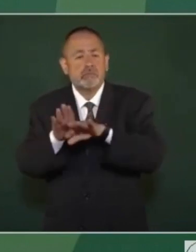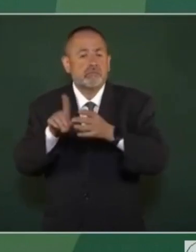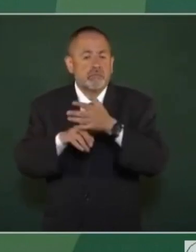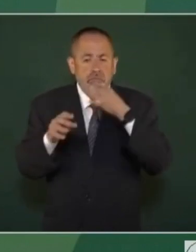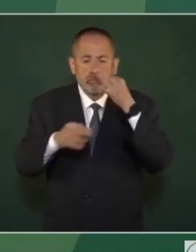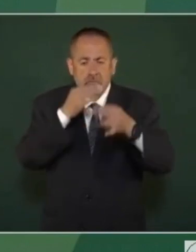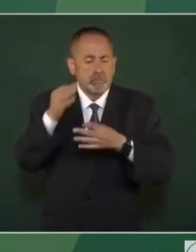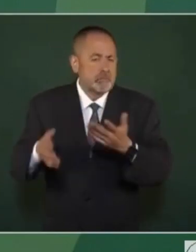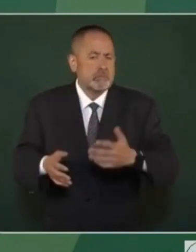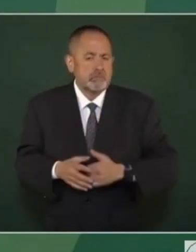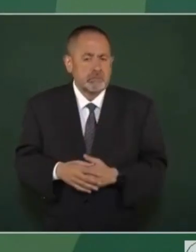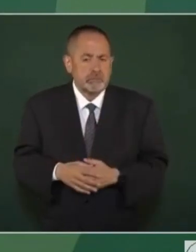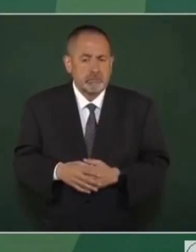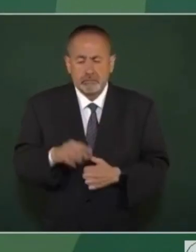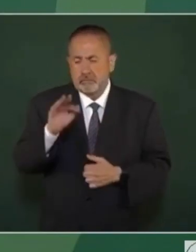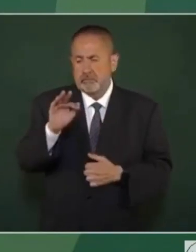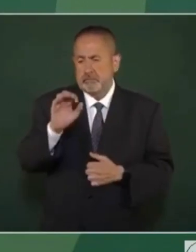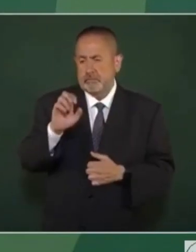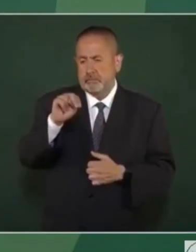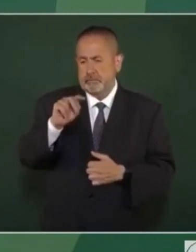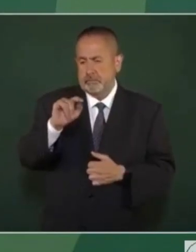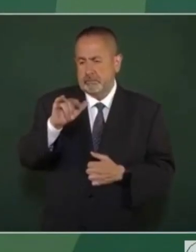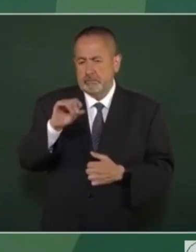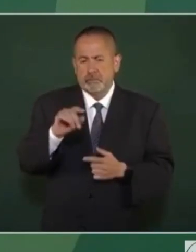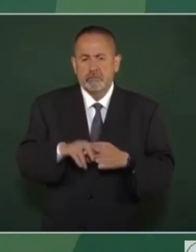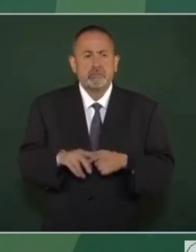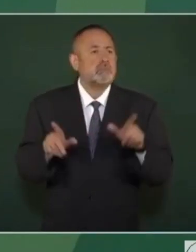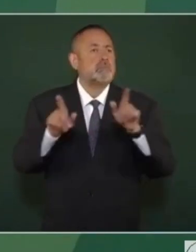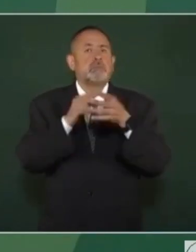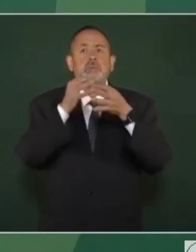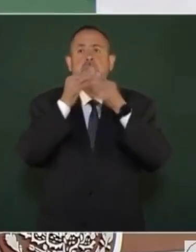¿Qué se dice del fentanilo? Nada más las declaraciones